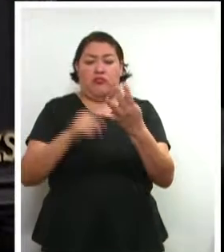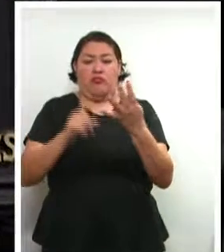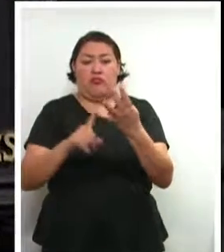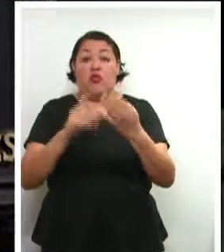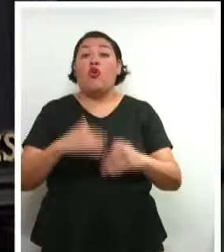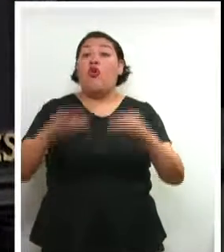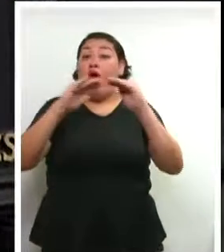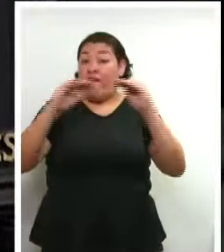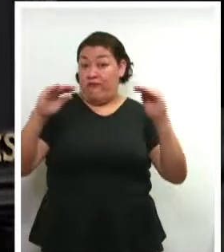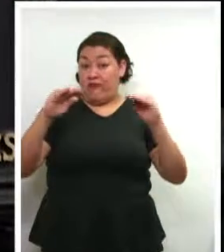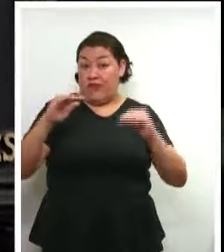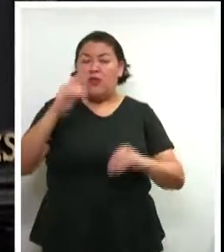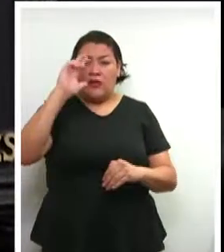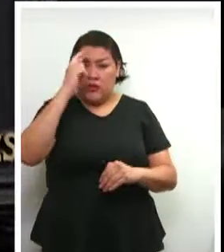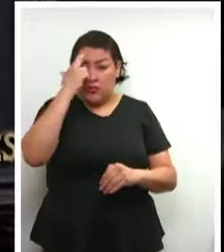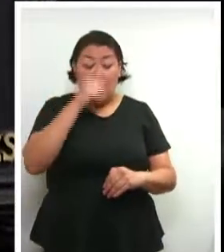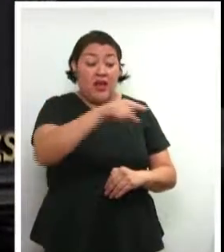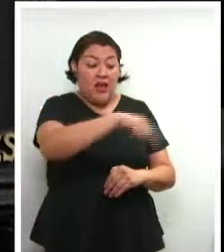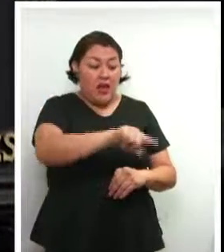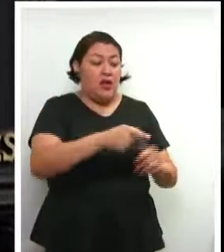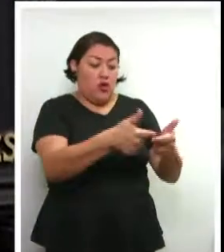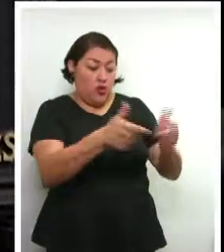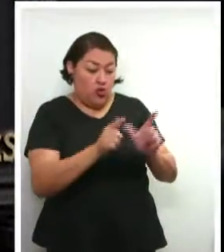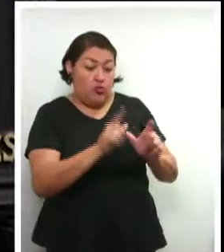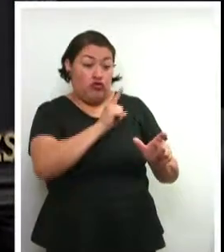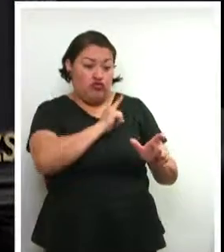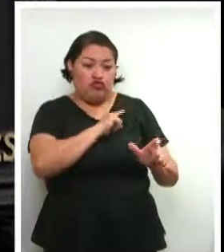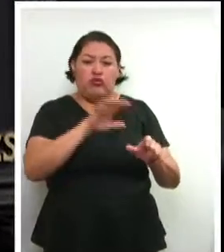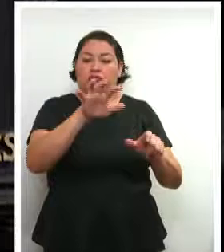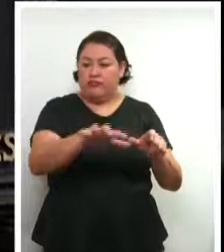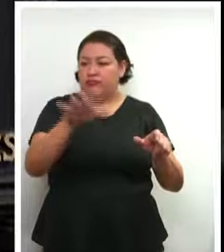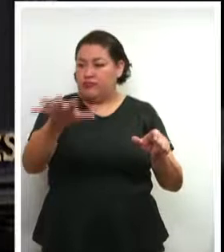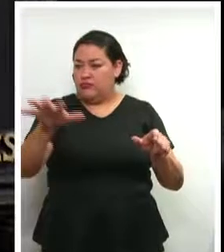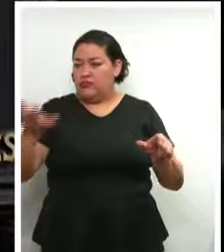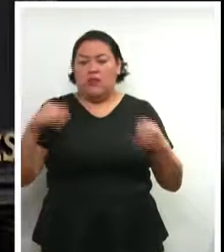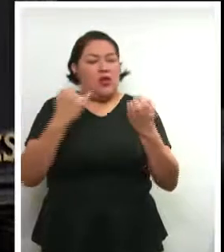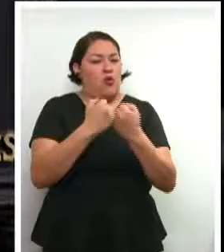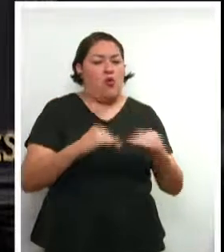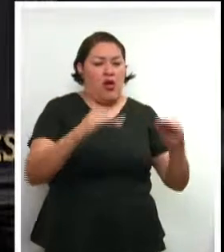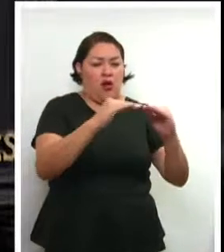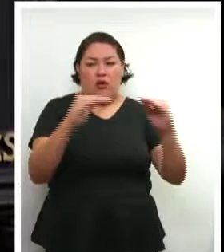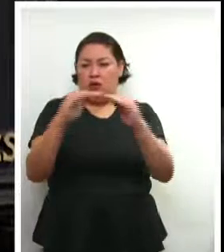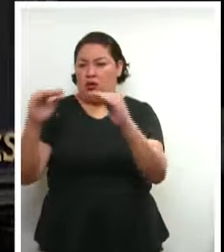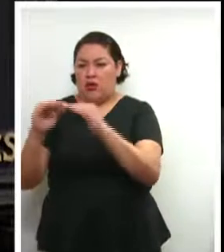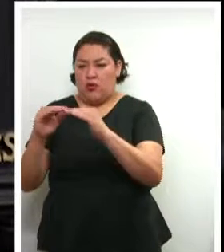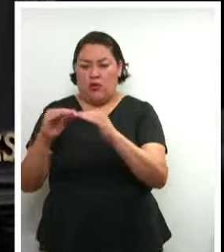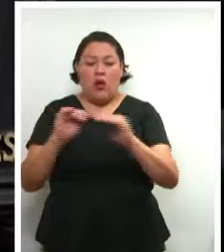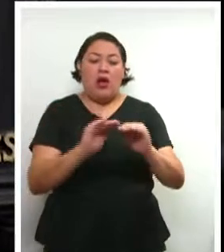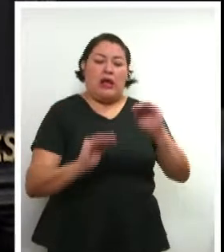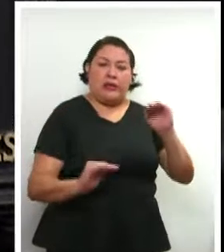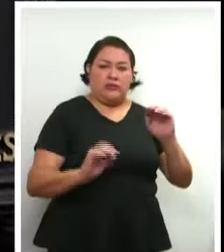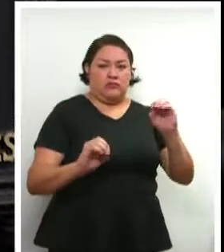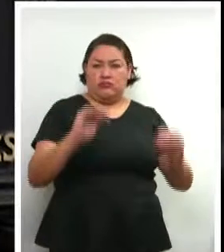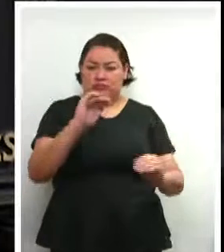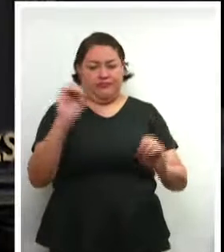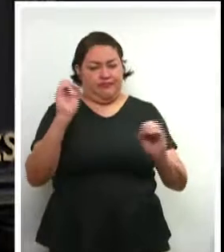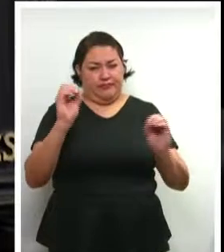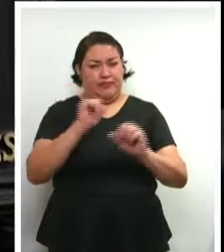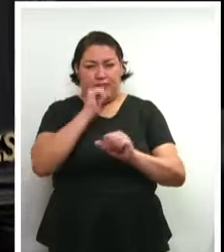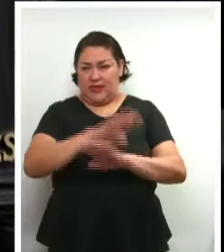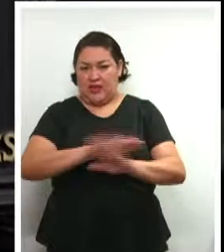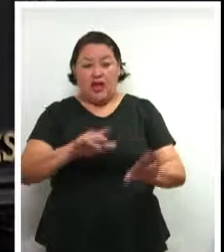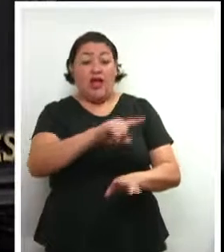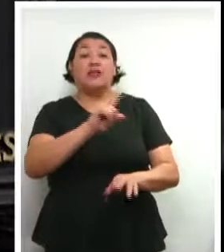dado que mantienen con los otros órganos y poderes relación coordinada y nunca subordinada. La